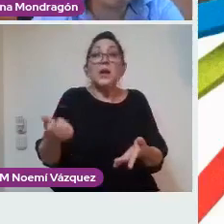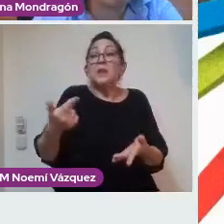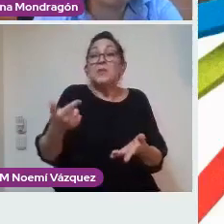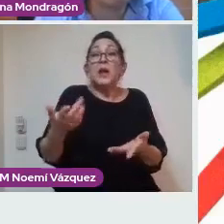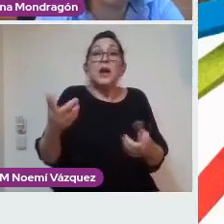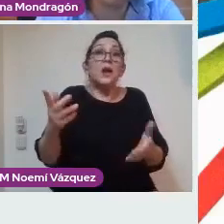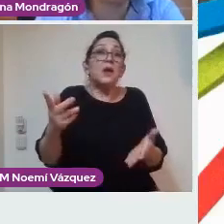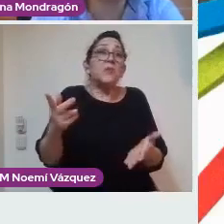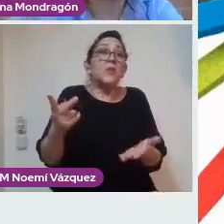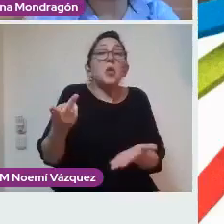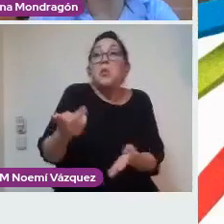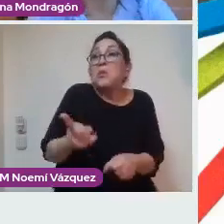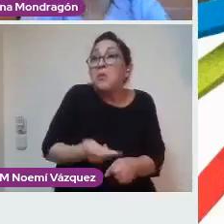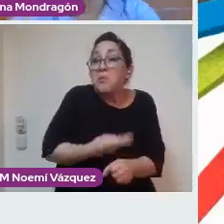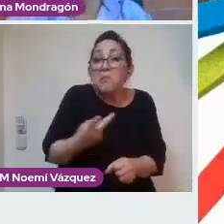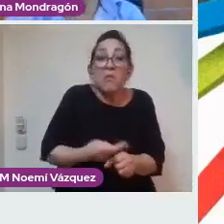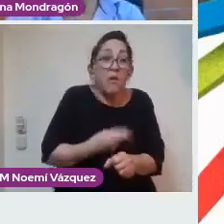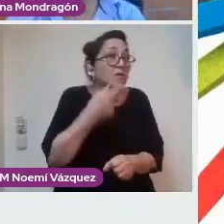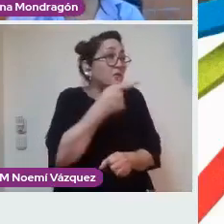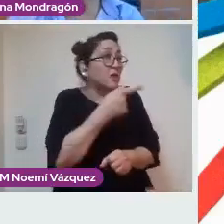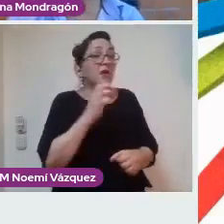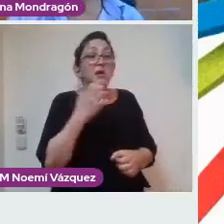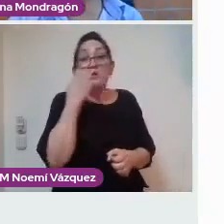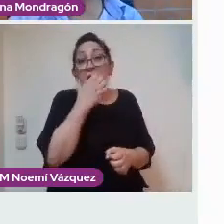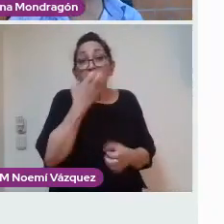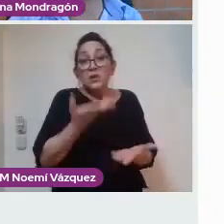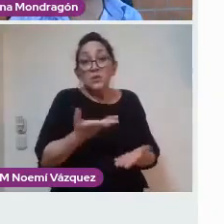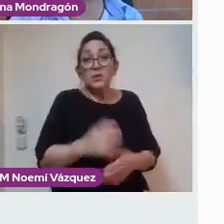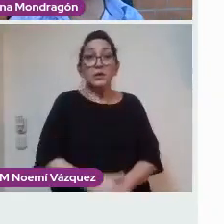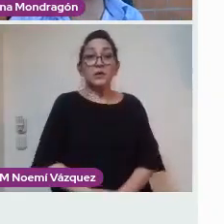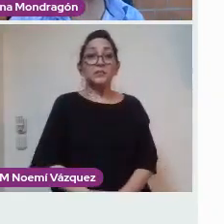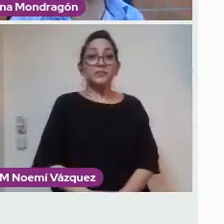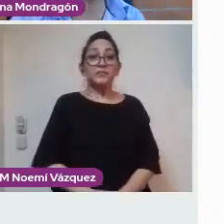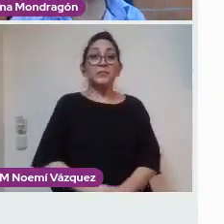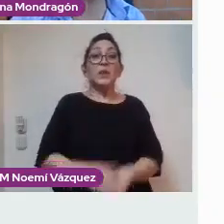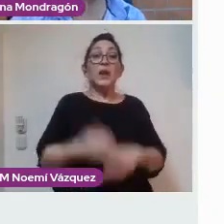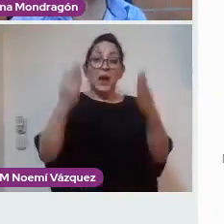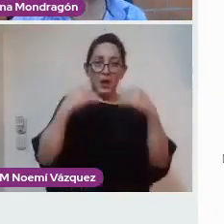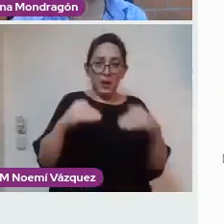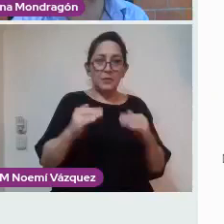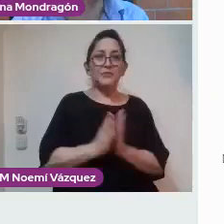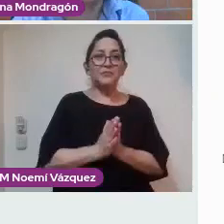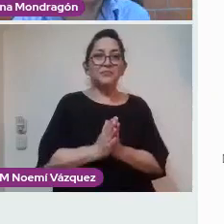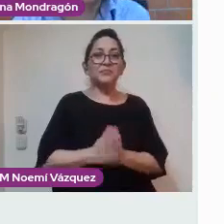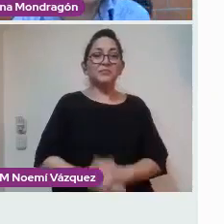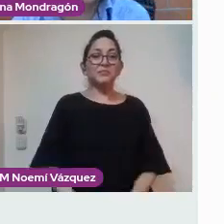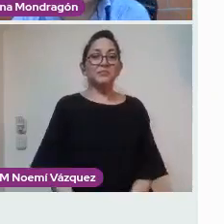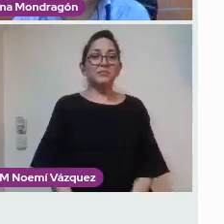¿Me ayudas con la siguiente, por favor? Bien.